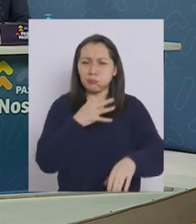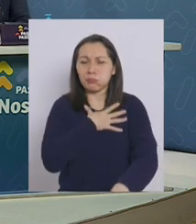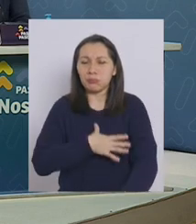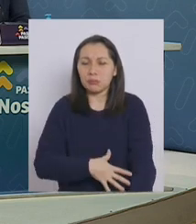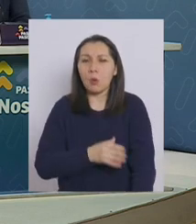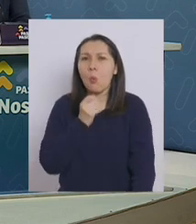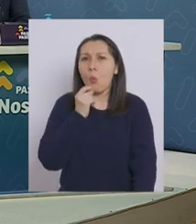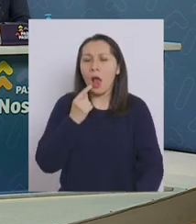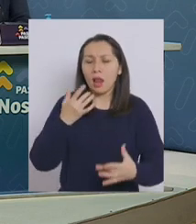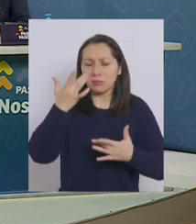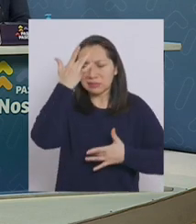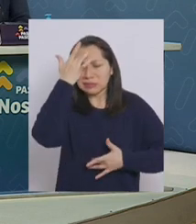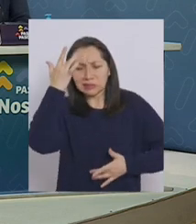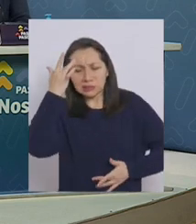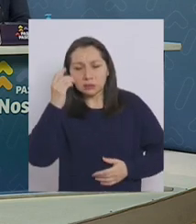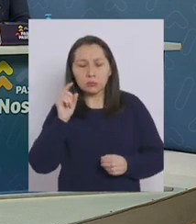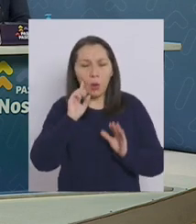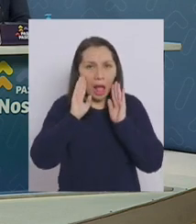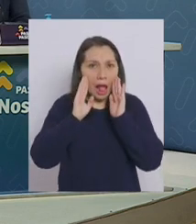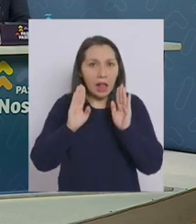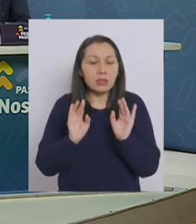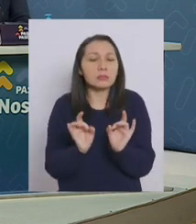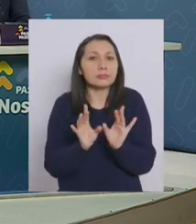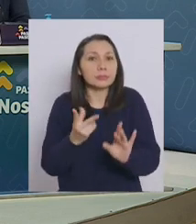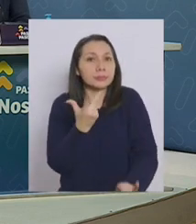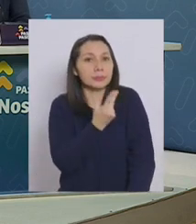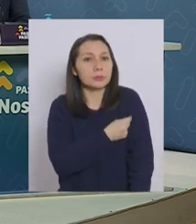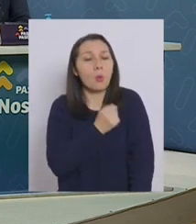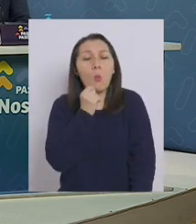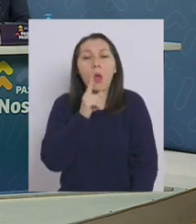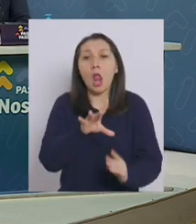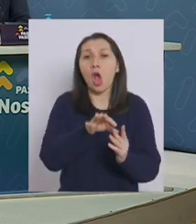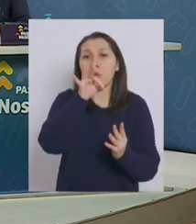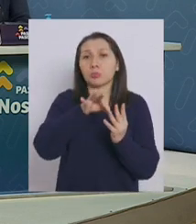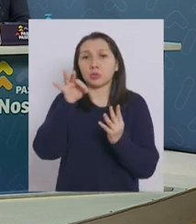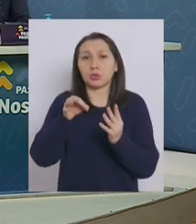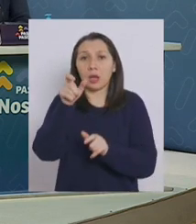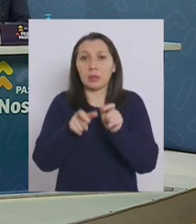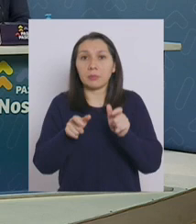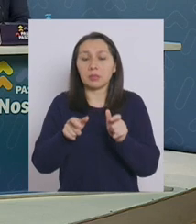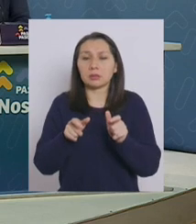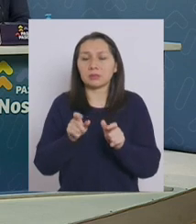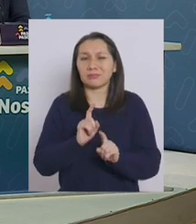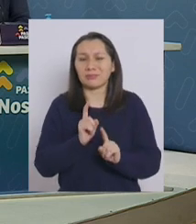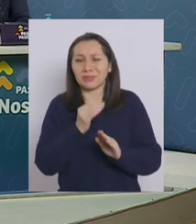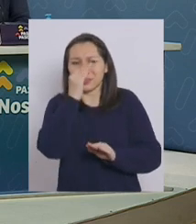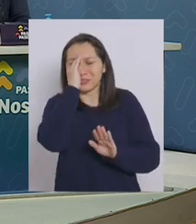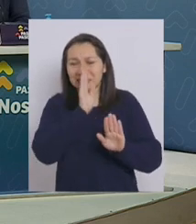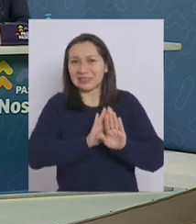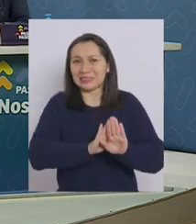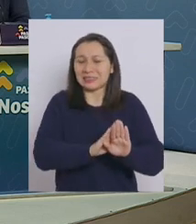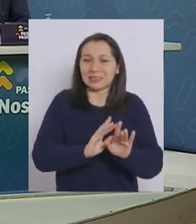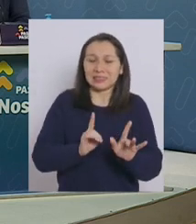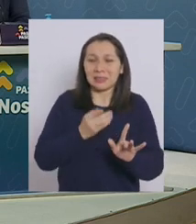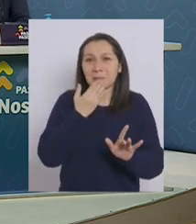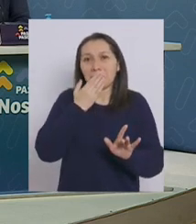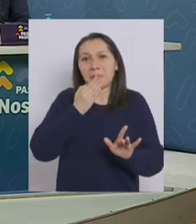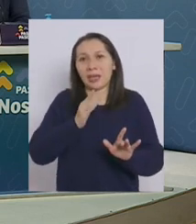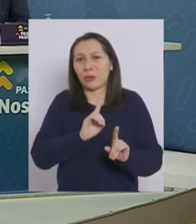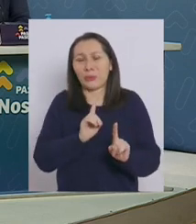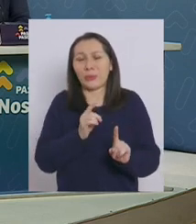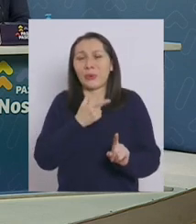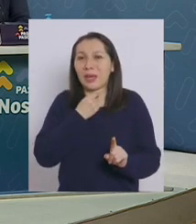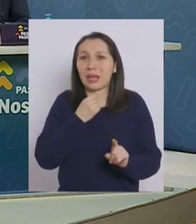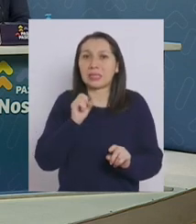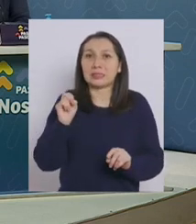estar atentos estas personas y qué opciones tienen estas mismas personas que por desconfianza u otros motivos no